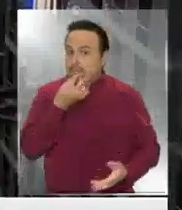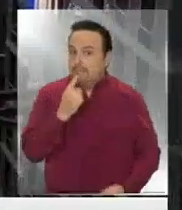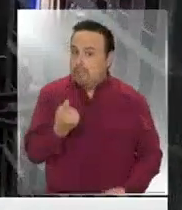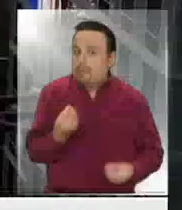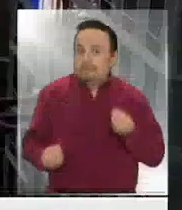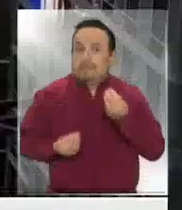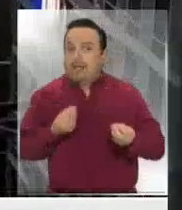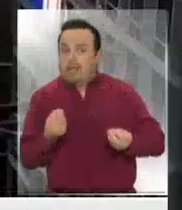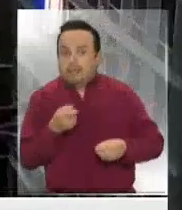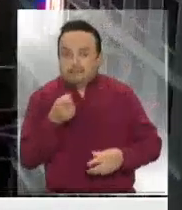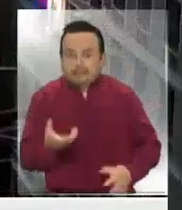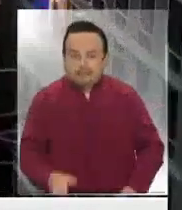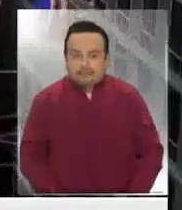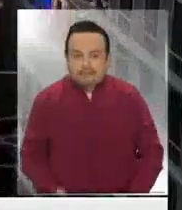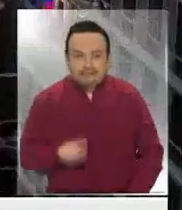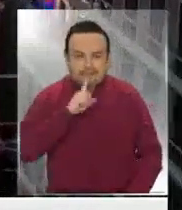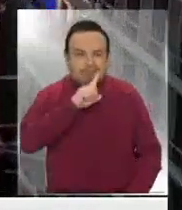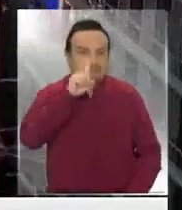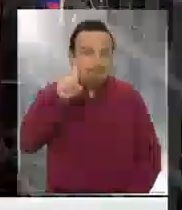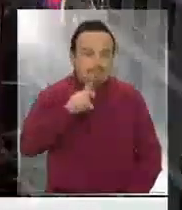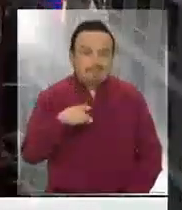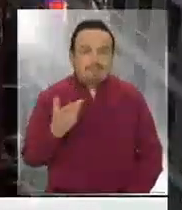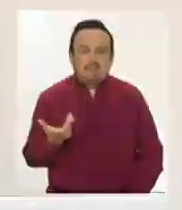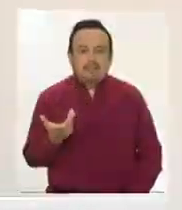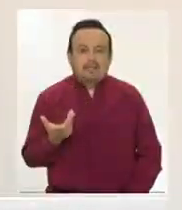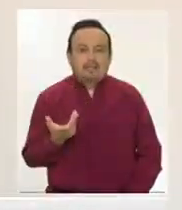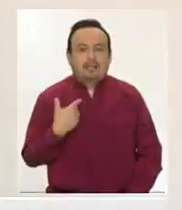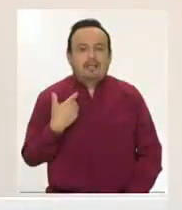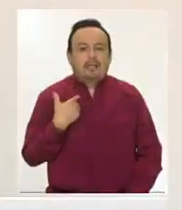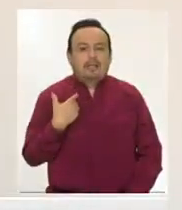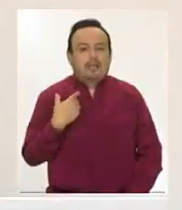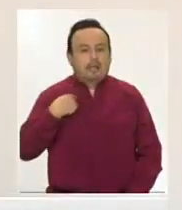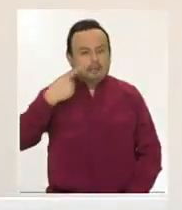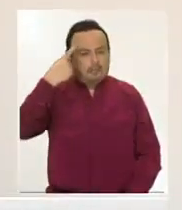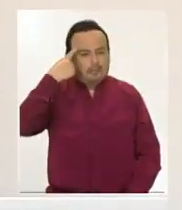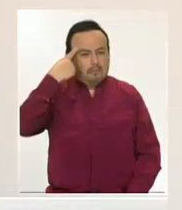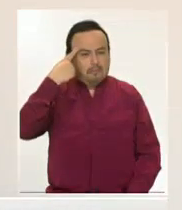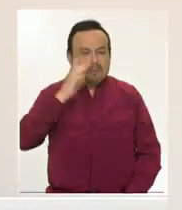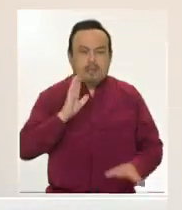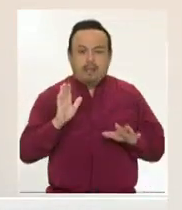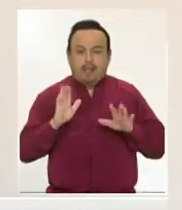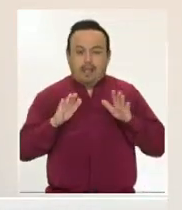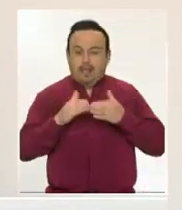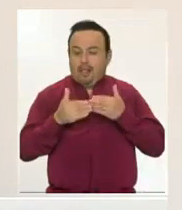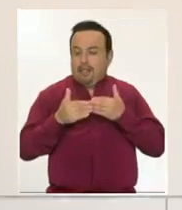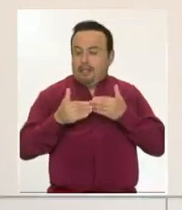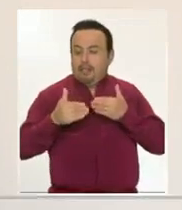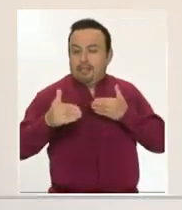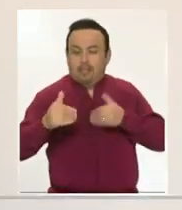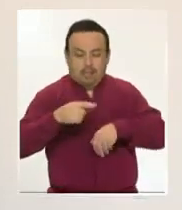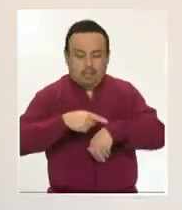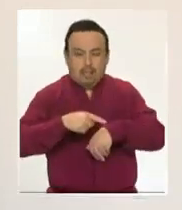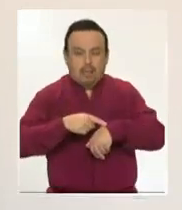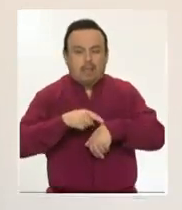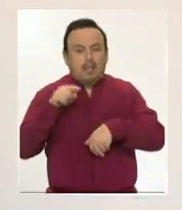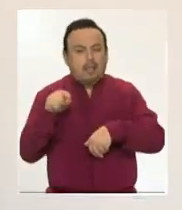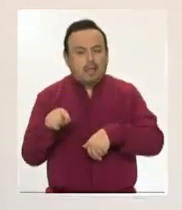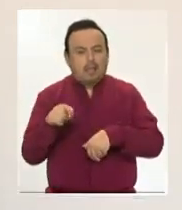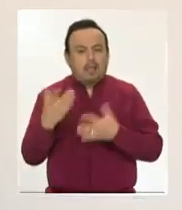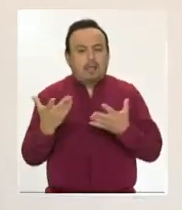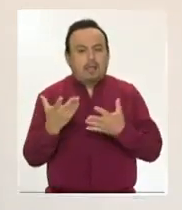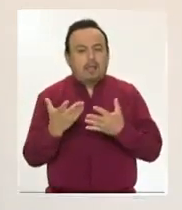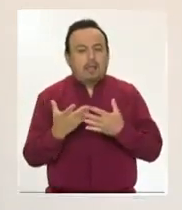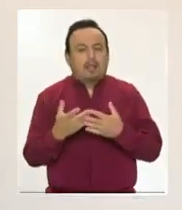gran interrogante. Es bastante inevitable de que vaya a haber un efecto tal vez a largo plazo por parte de las